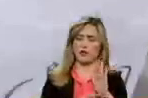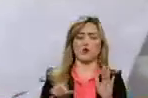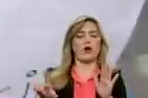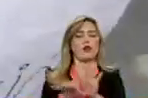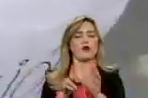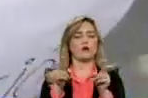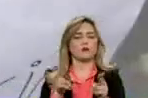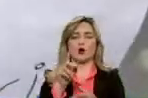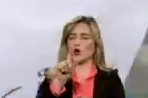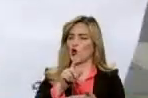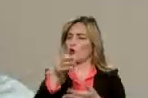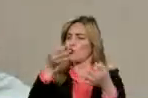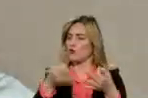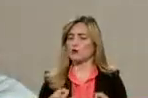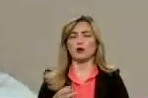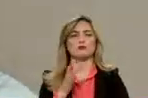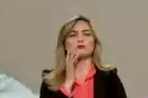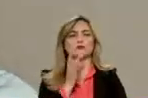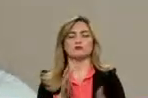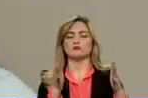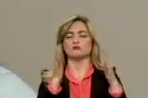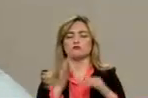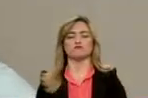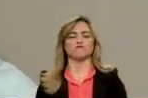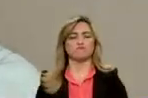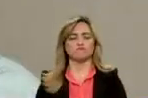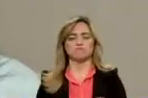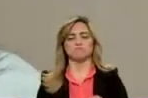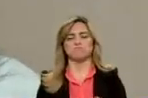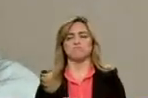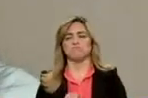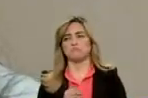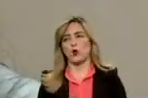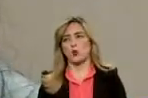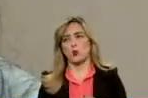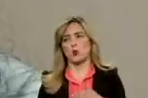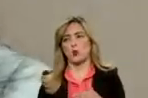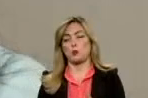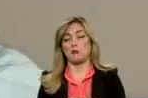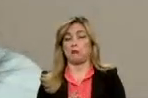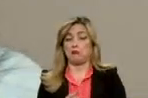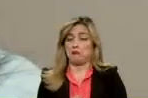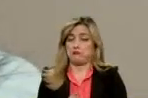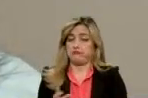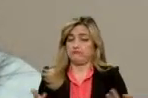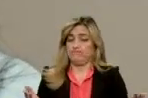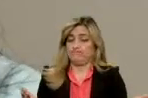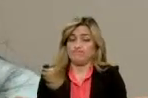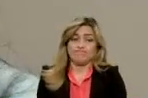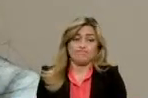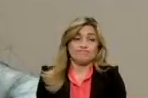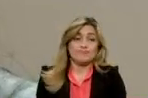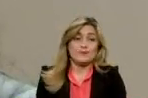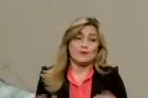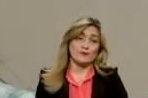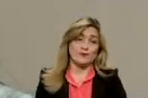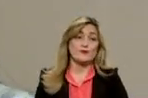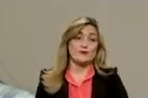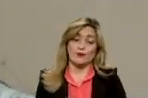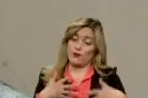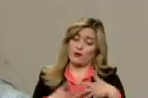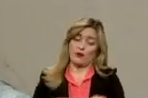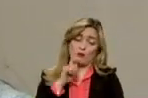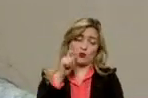humanitaria. Ellos prefieren estar atentos. El trámite aún está en proceso y no tenemos la certeza de que salga. Y esa es la razón por la